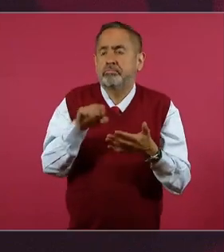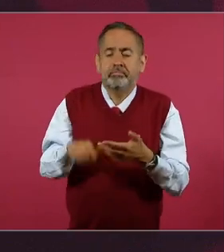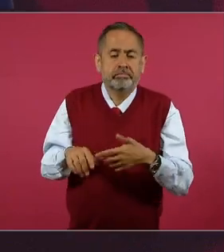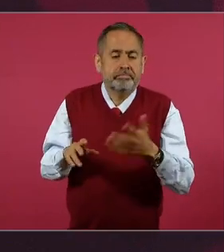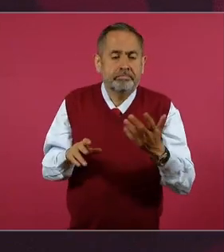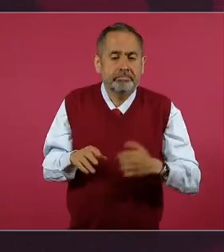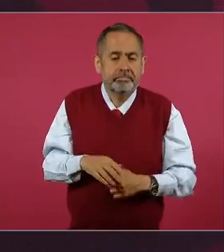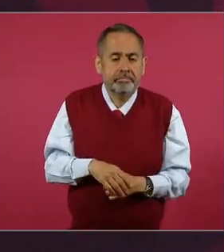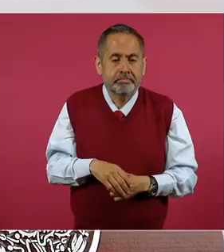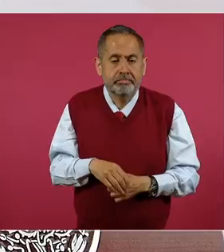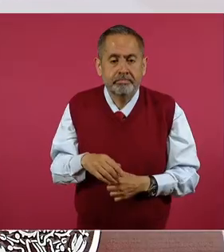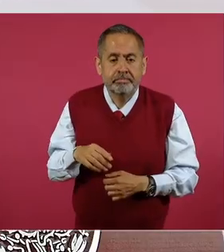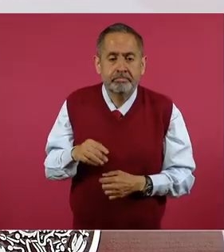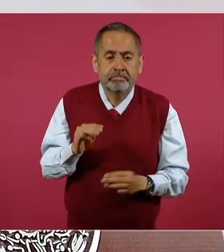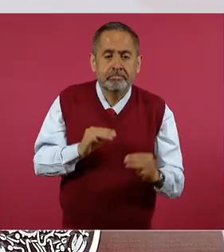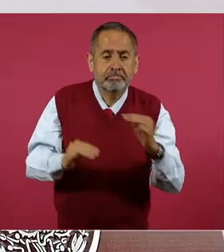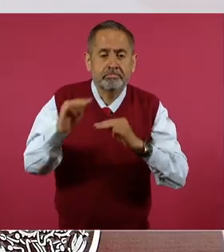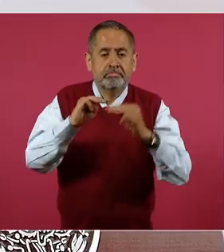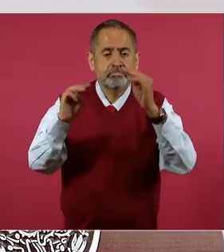la Candona